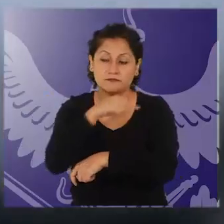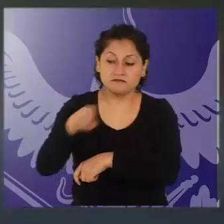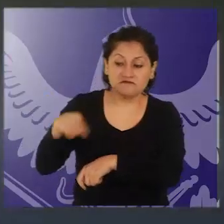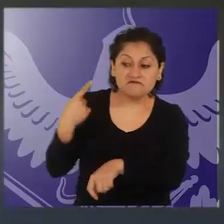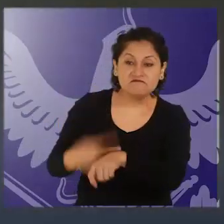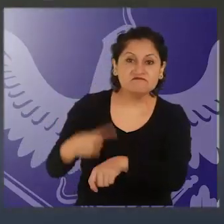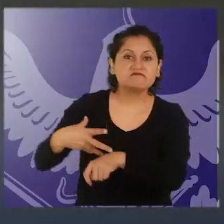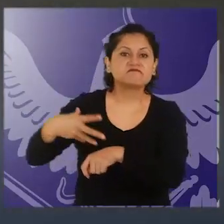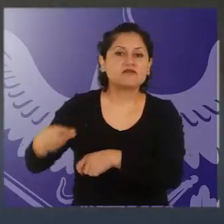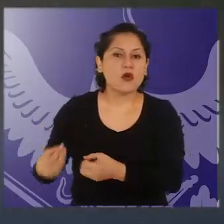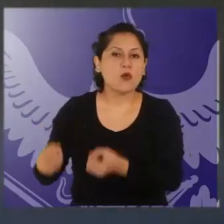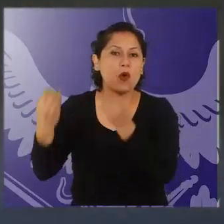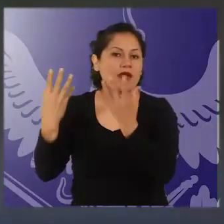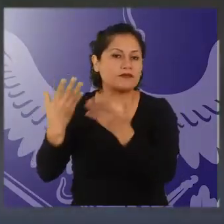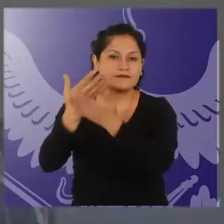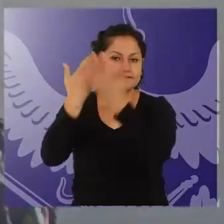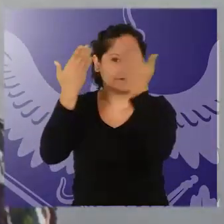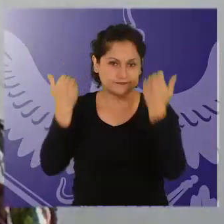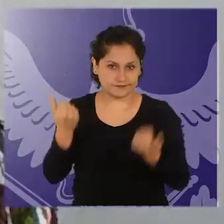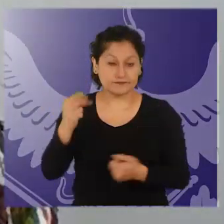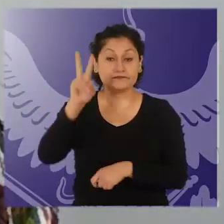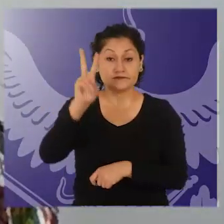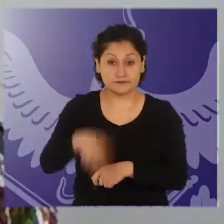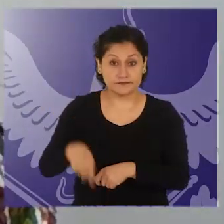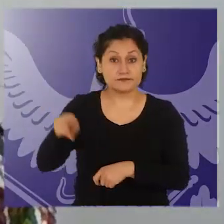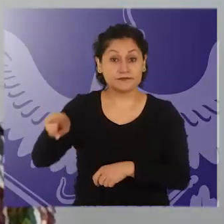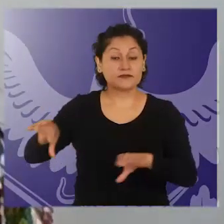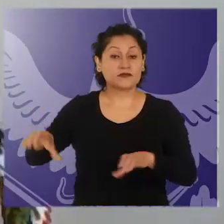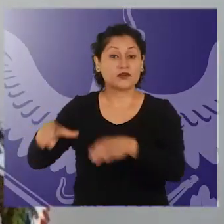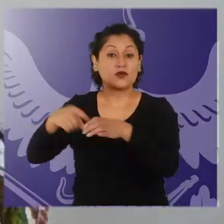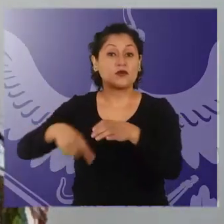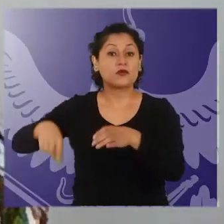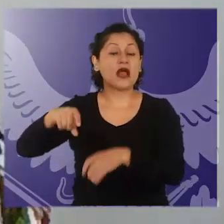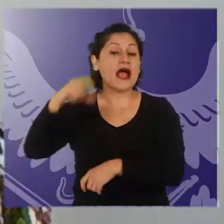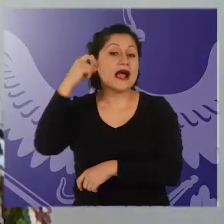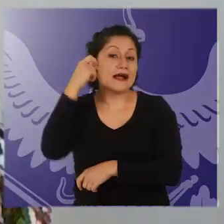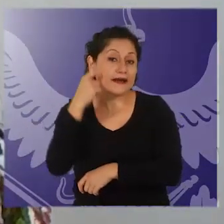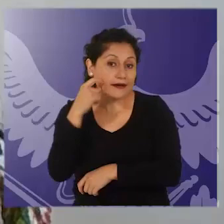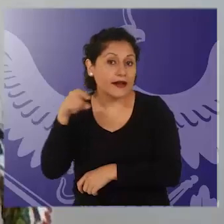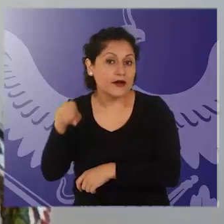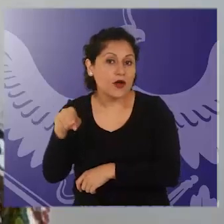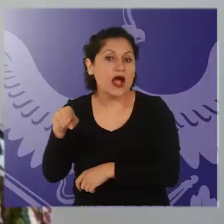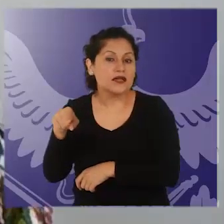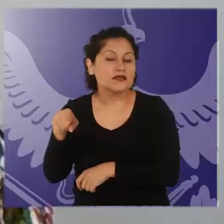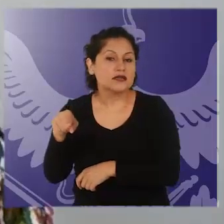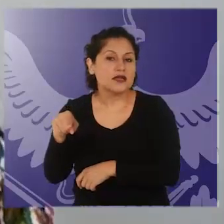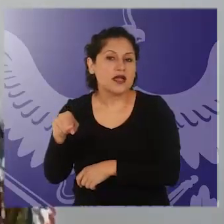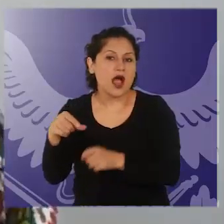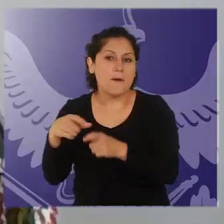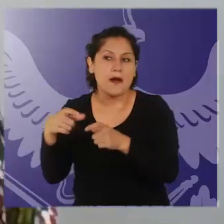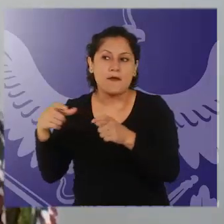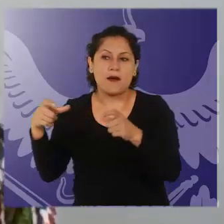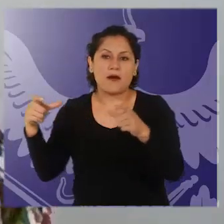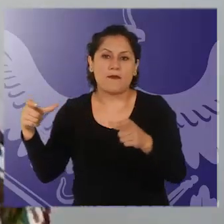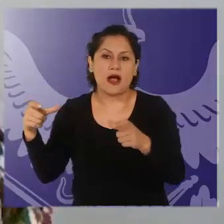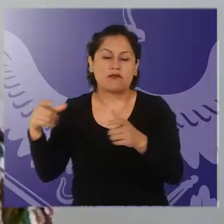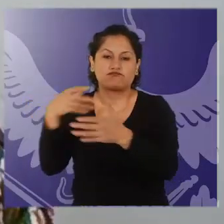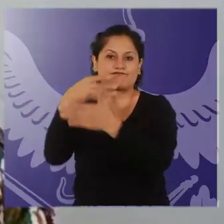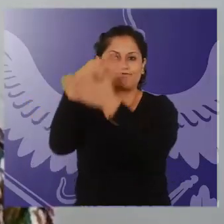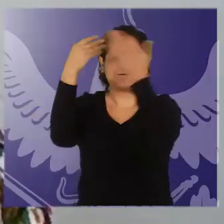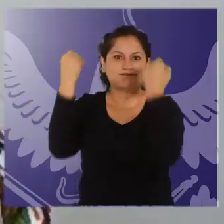afectadas por la enfermedad. Si bien el número de casos en las comunidades afromexicanas de la Costa Chica no ha sido exponencial, al menos